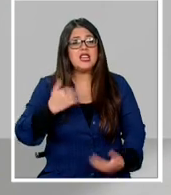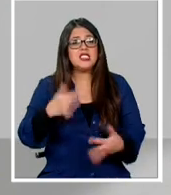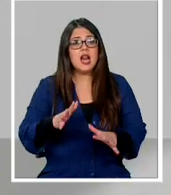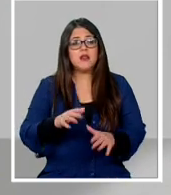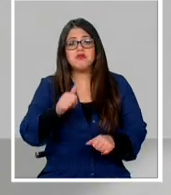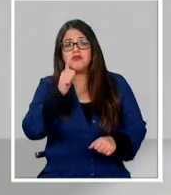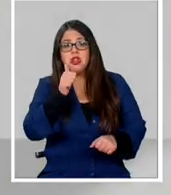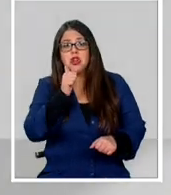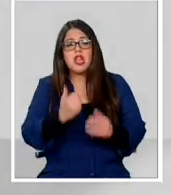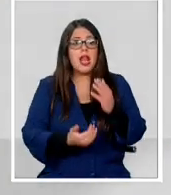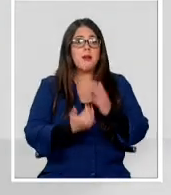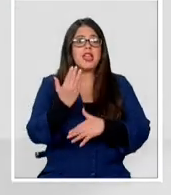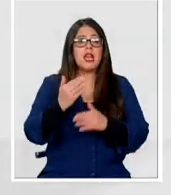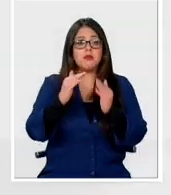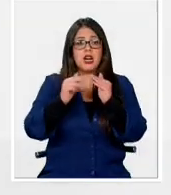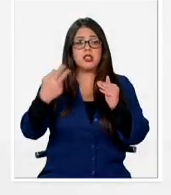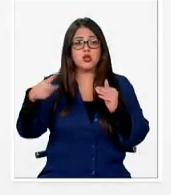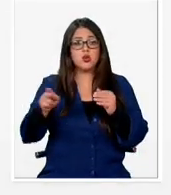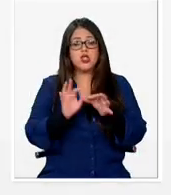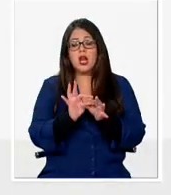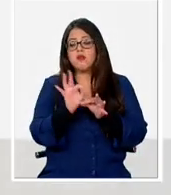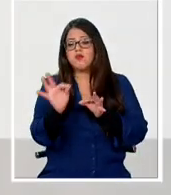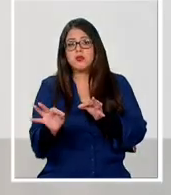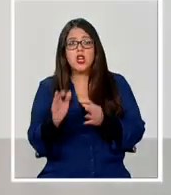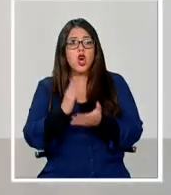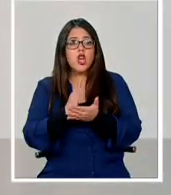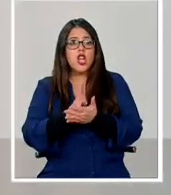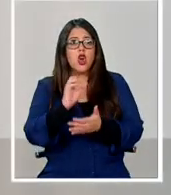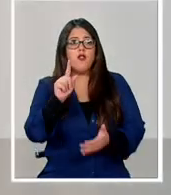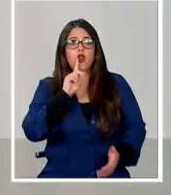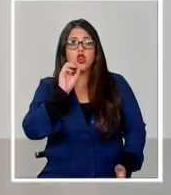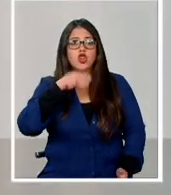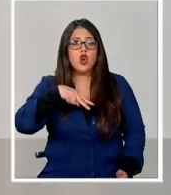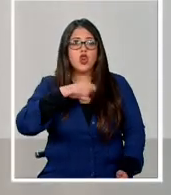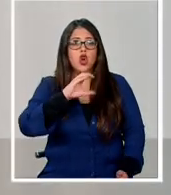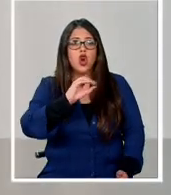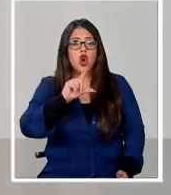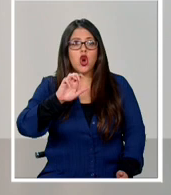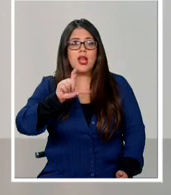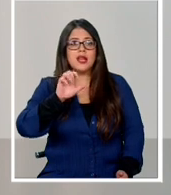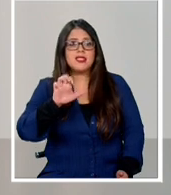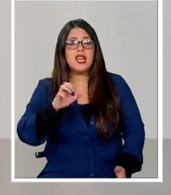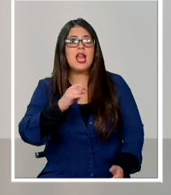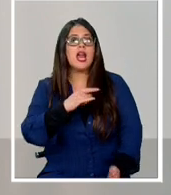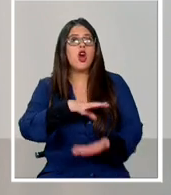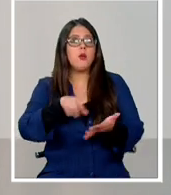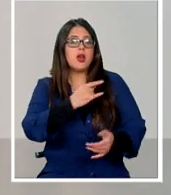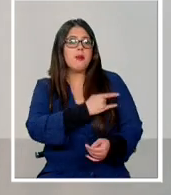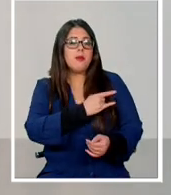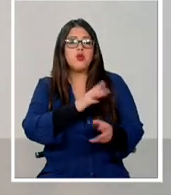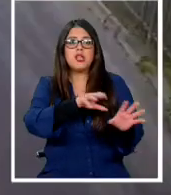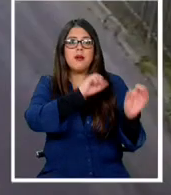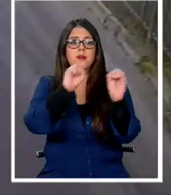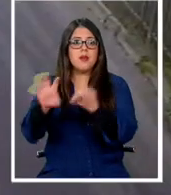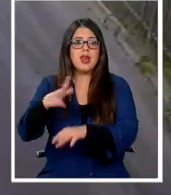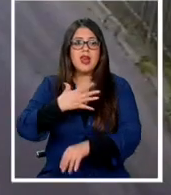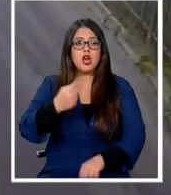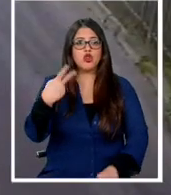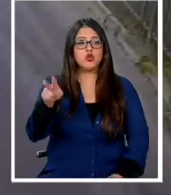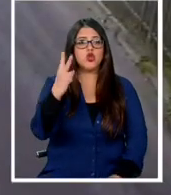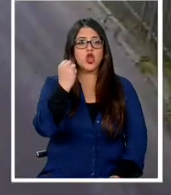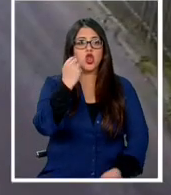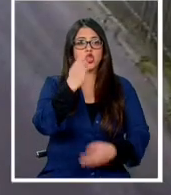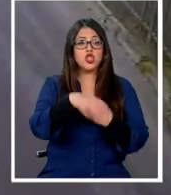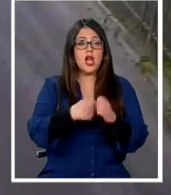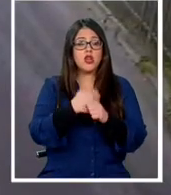de cada mañana. Desde su casa hasta el colegio Boston College de Maipú, iba a dejar a su hijo de 12 años. Eran